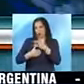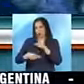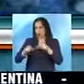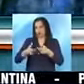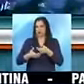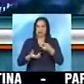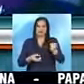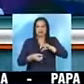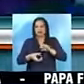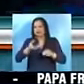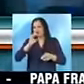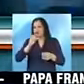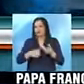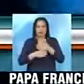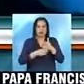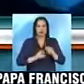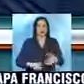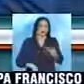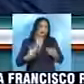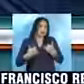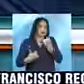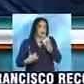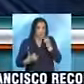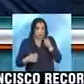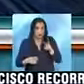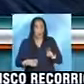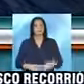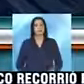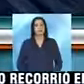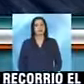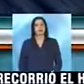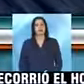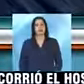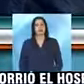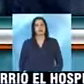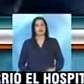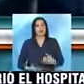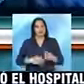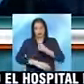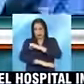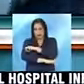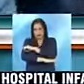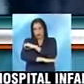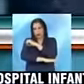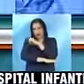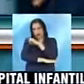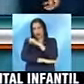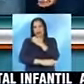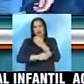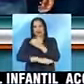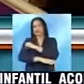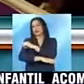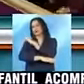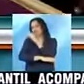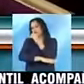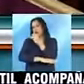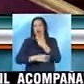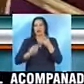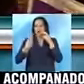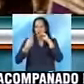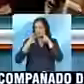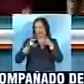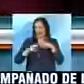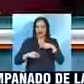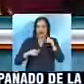bebidas y, bueno, o sea, corrígeme si me equivoco, pero por la madrugada y hasta la mañana, por ahí vi